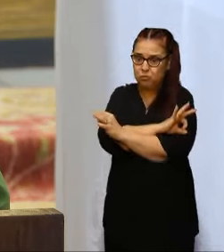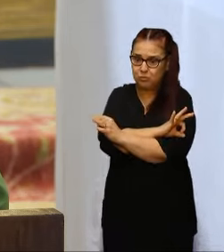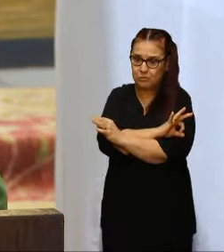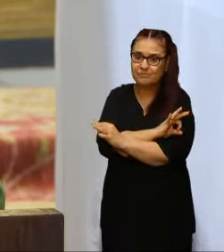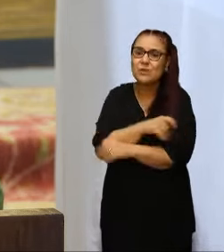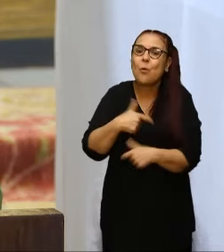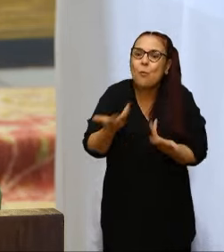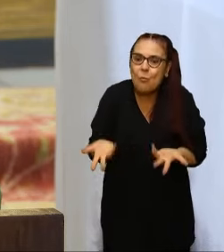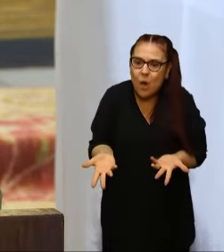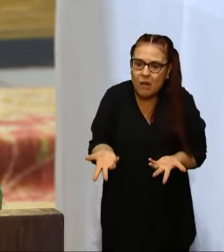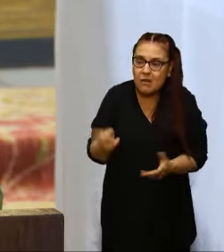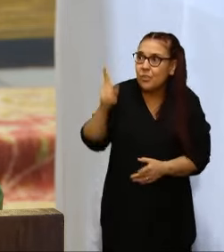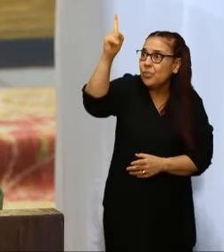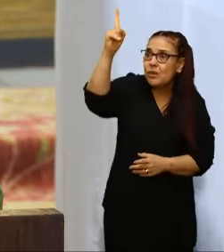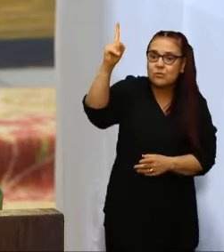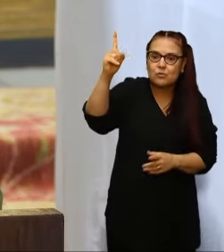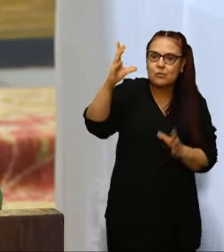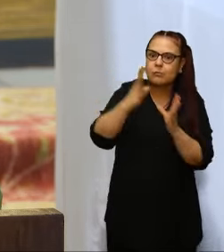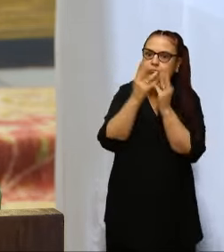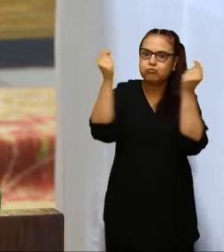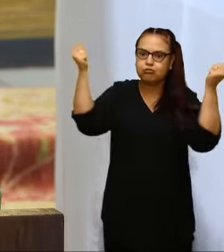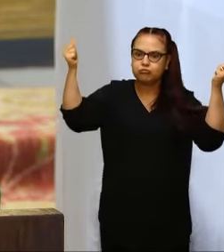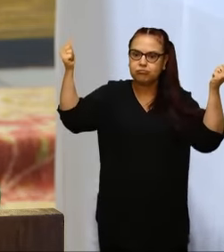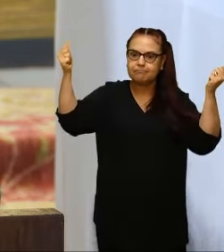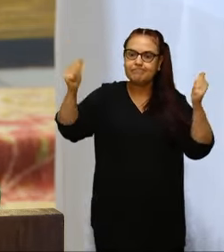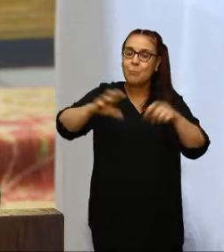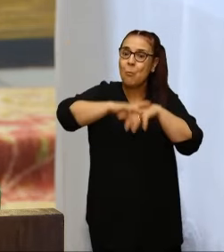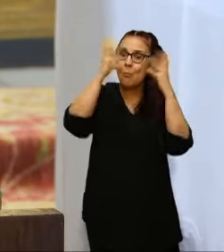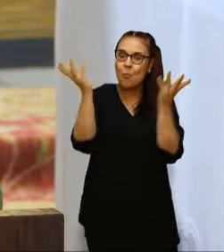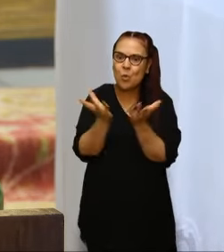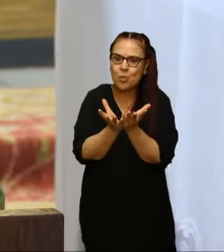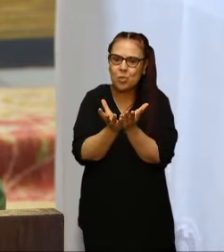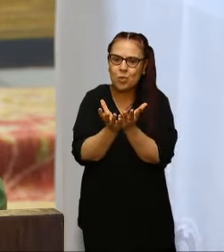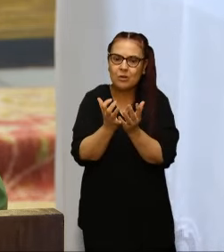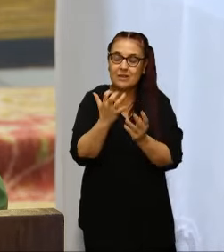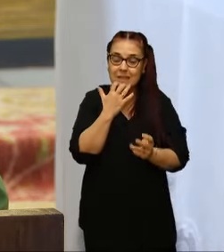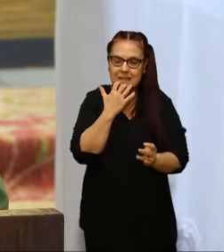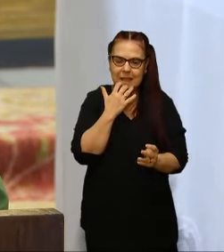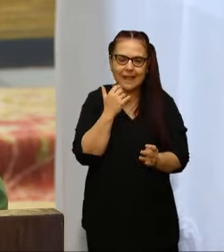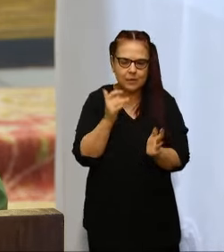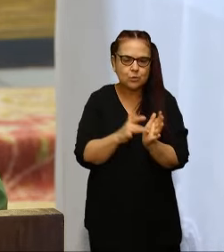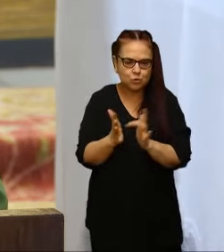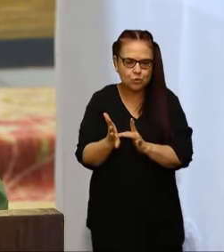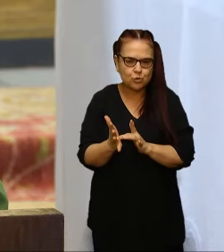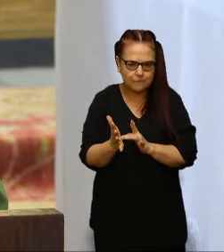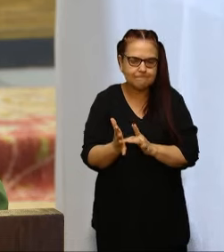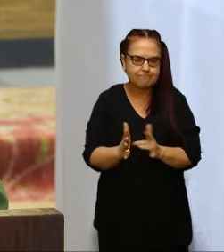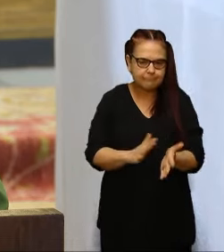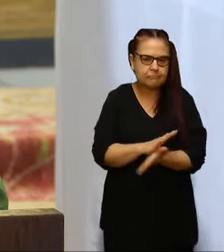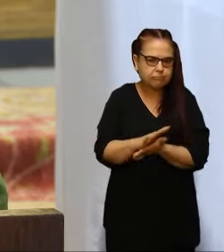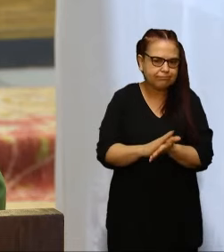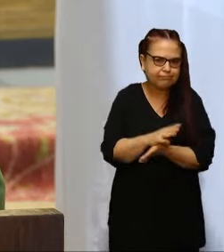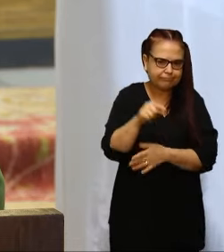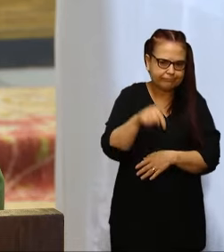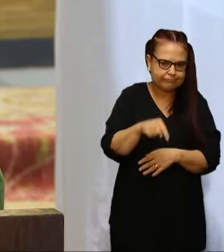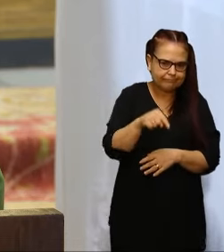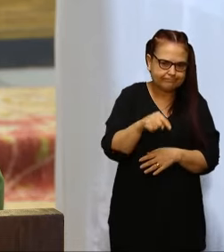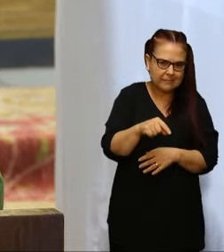Dios desaparece del mundo. Cuando Jesús habla de estas calamidades, aparentemente